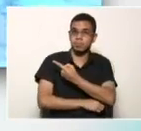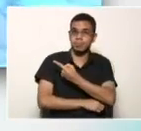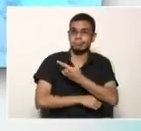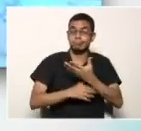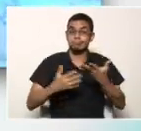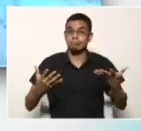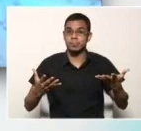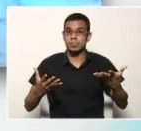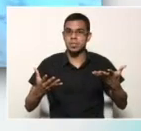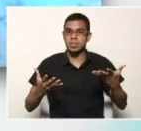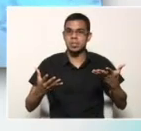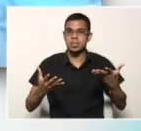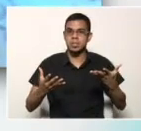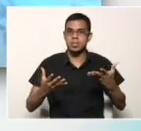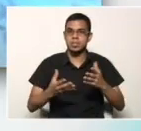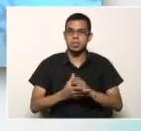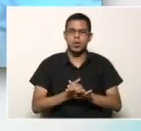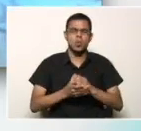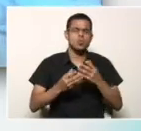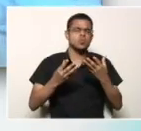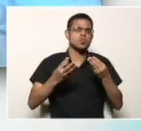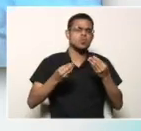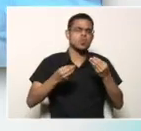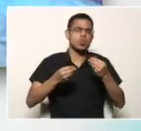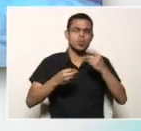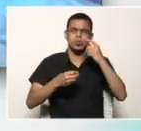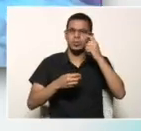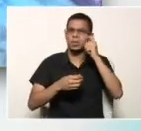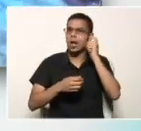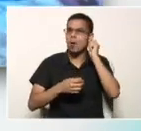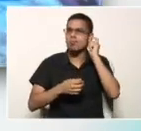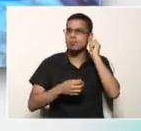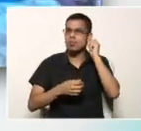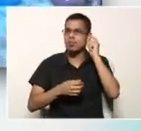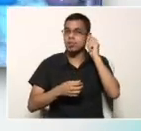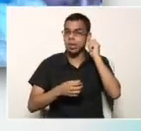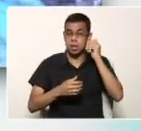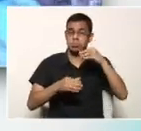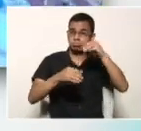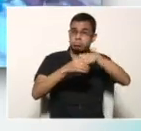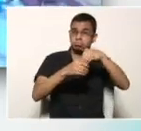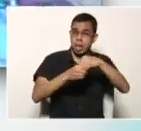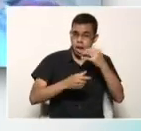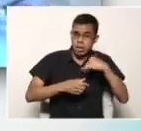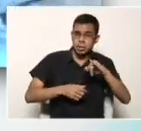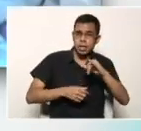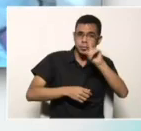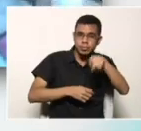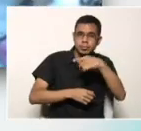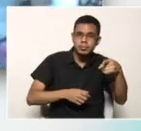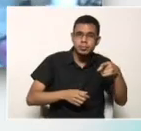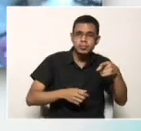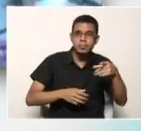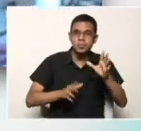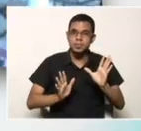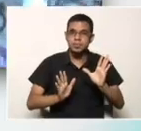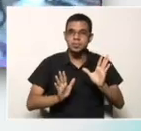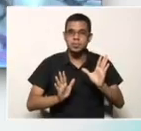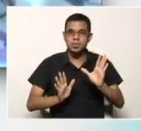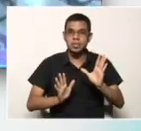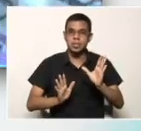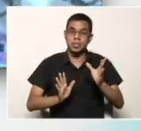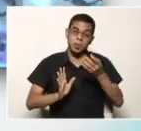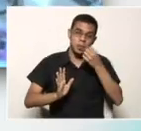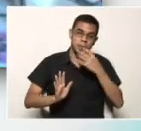cabello. Muchas tías, muchas abuelas, muchas hermanas, muchas mamás tienen este artefacto en sus casas, pero también tenemos mamás, también